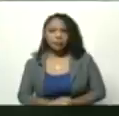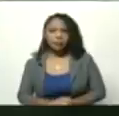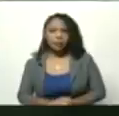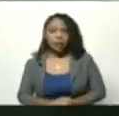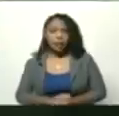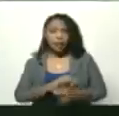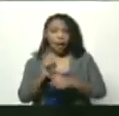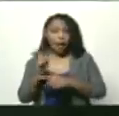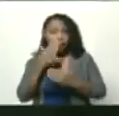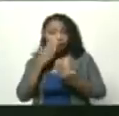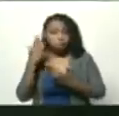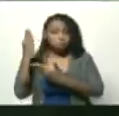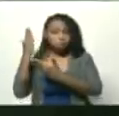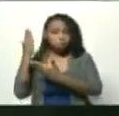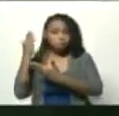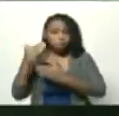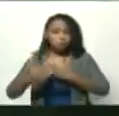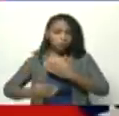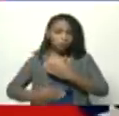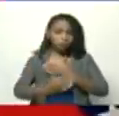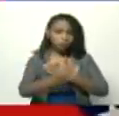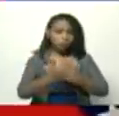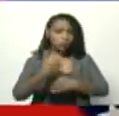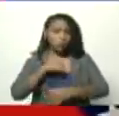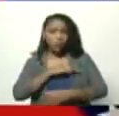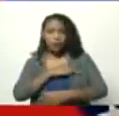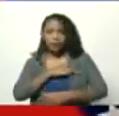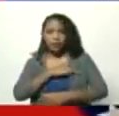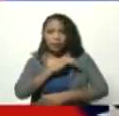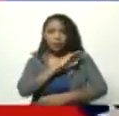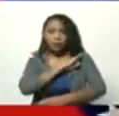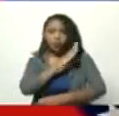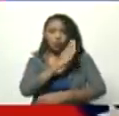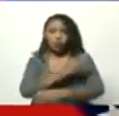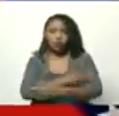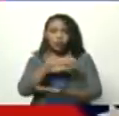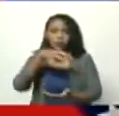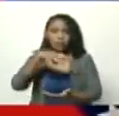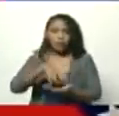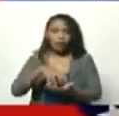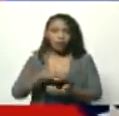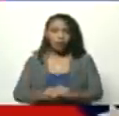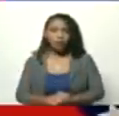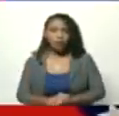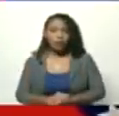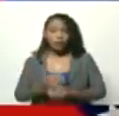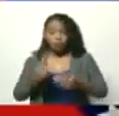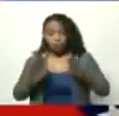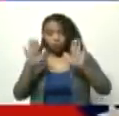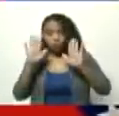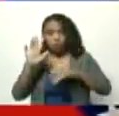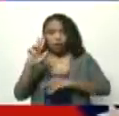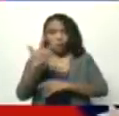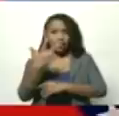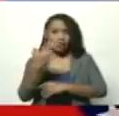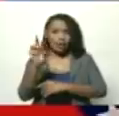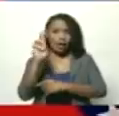Y ahí va nuestra poderosa estatal y, por supuesto, la tercera